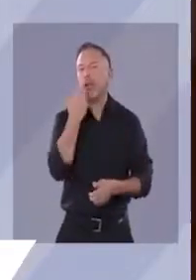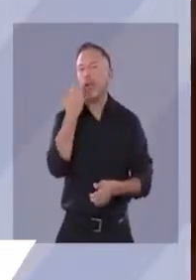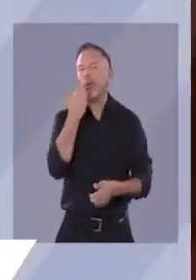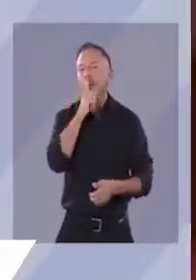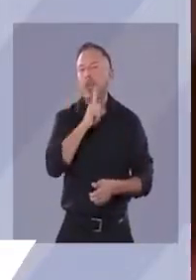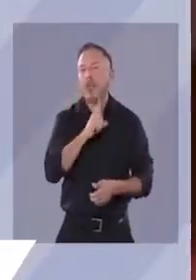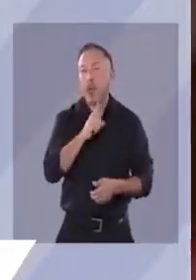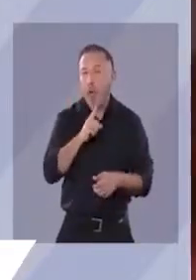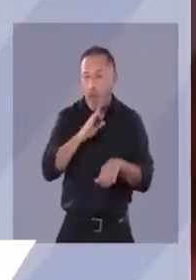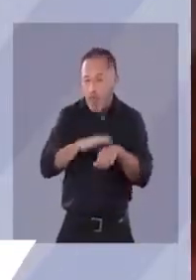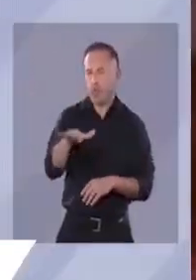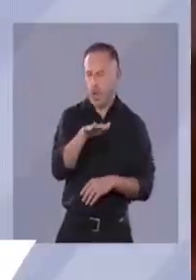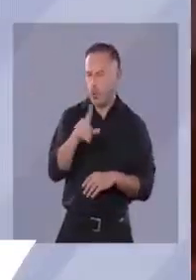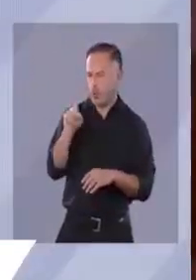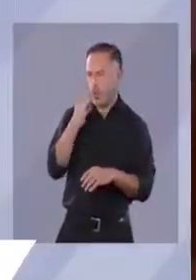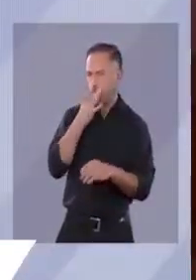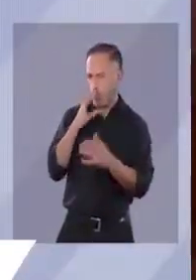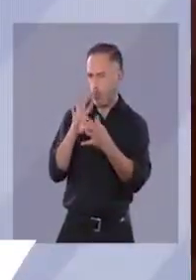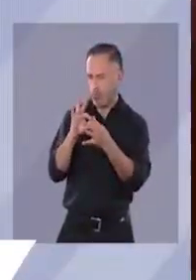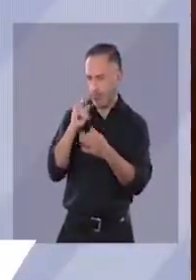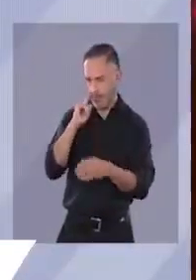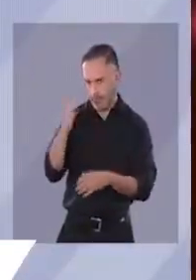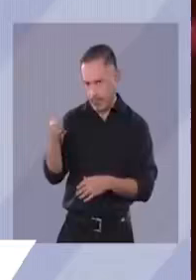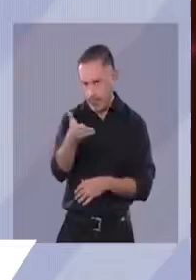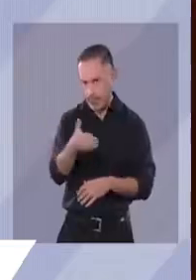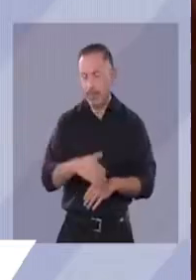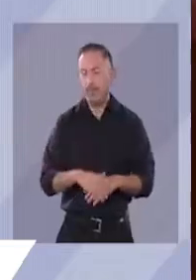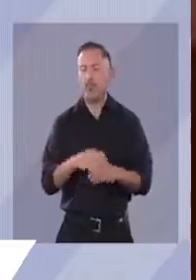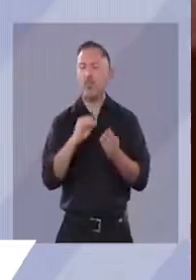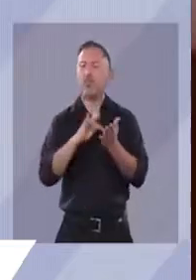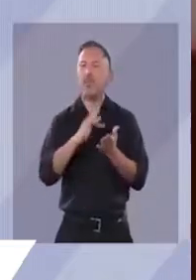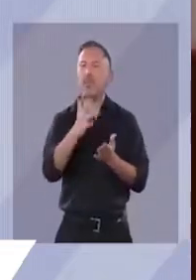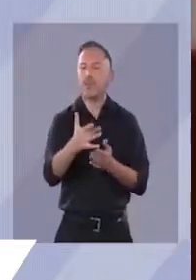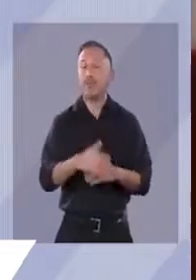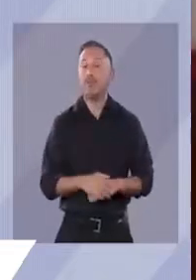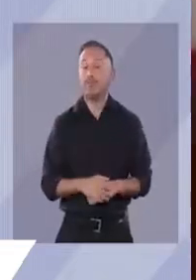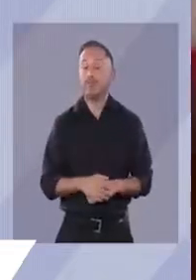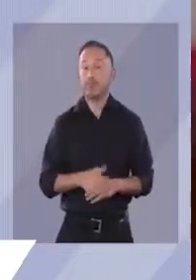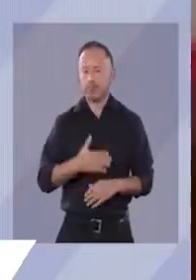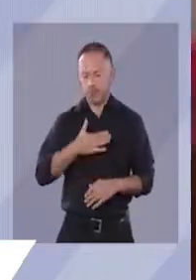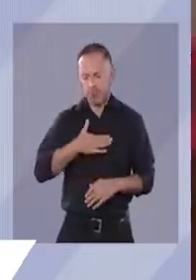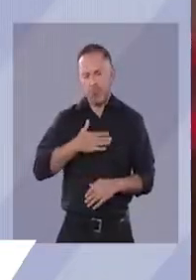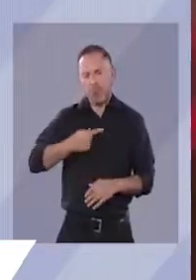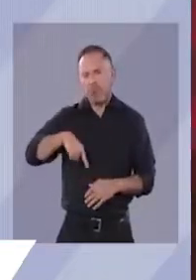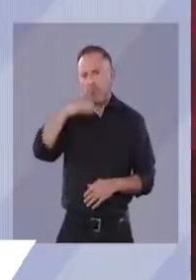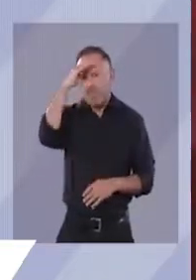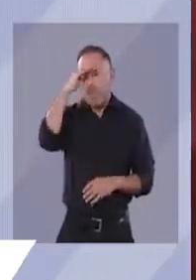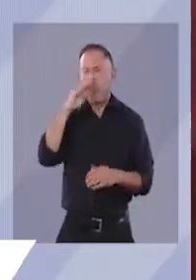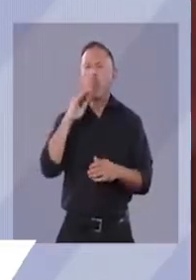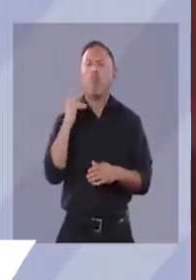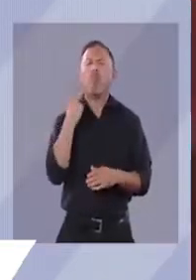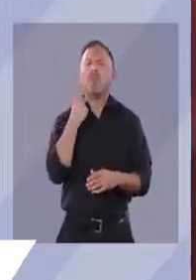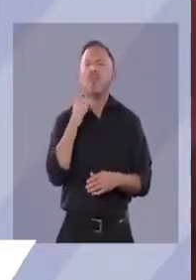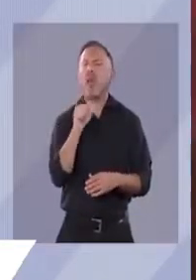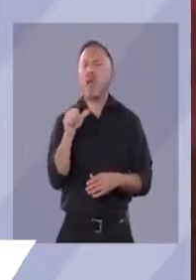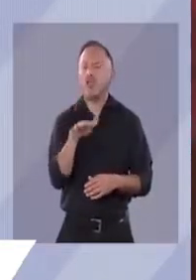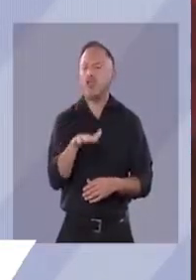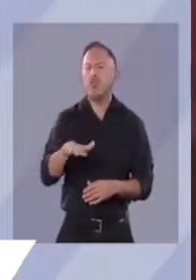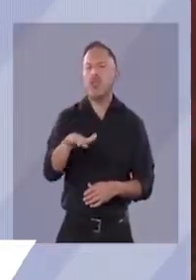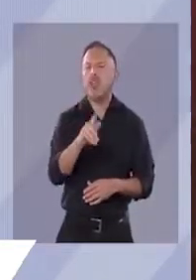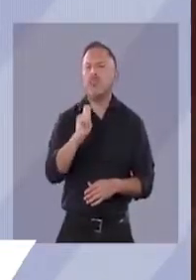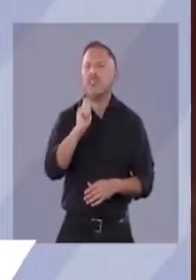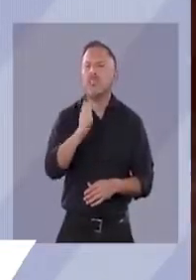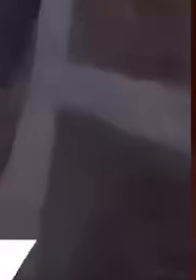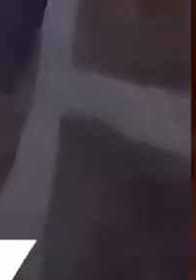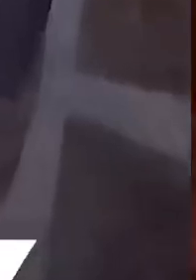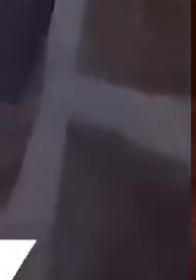que Movimiento Ciudadano ha apoyado sistemáticamente en el Congreso. Y ya en el tema de la reforma